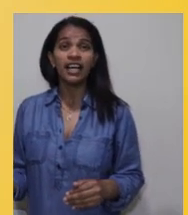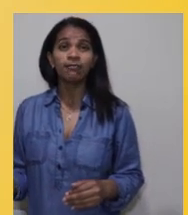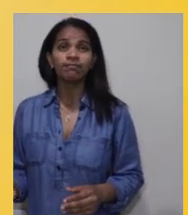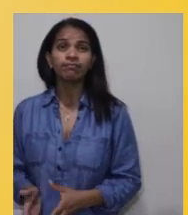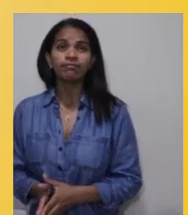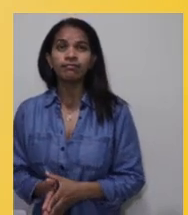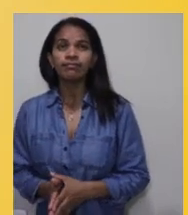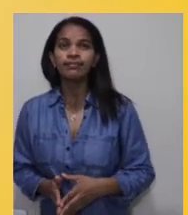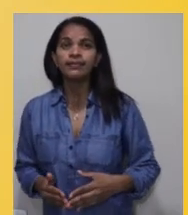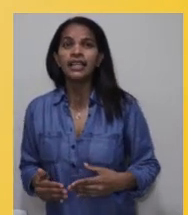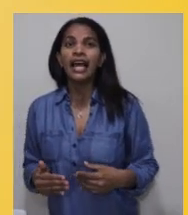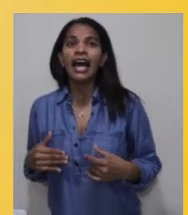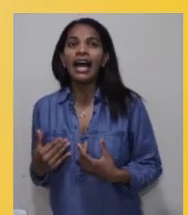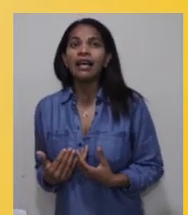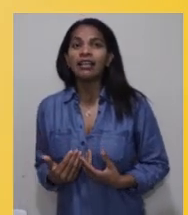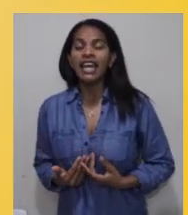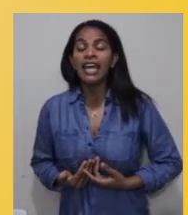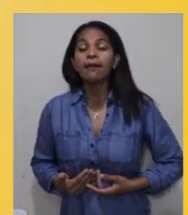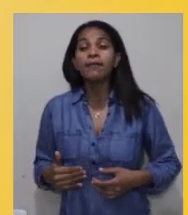queremos llegar.